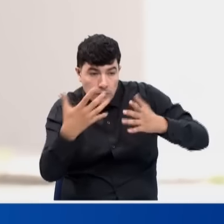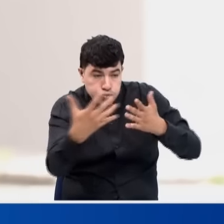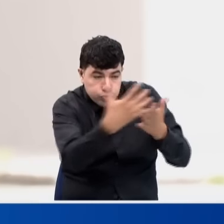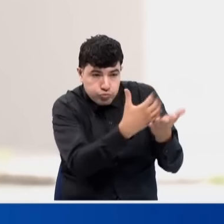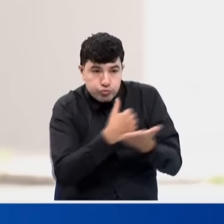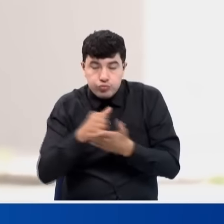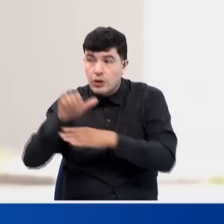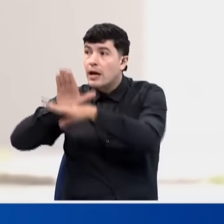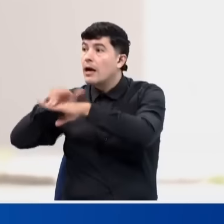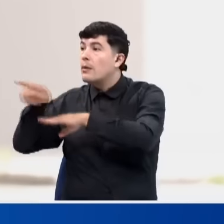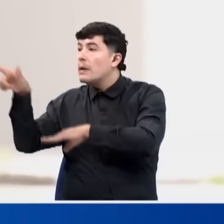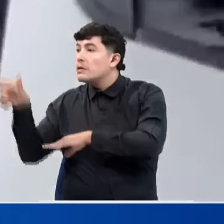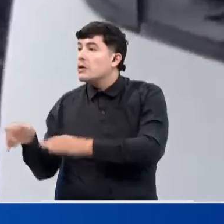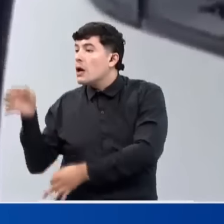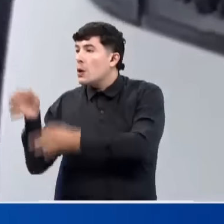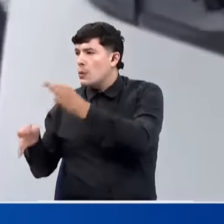captura.